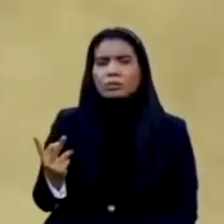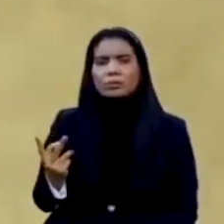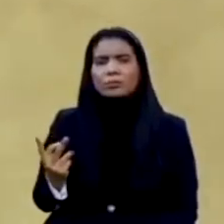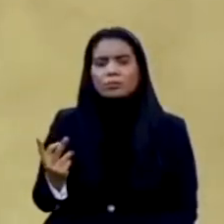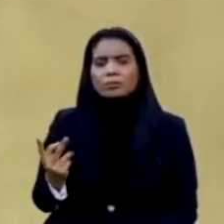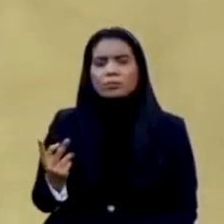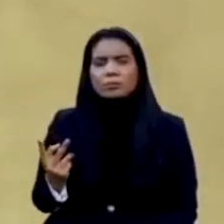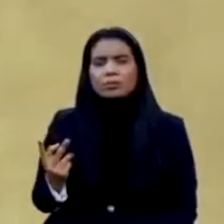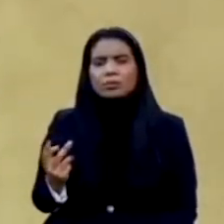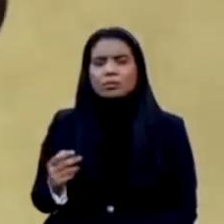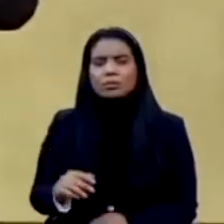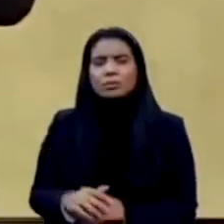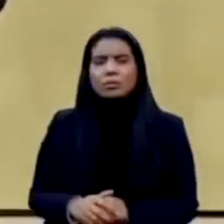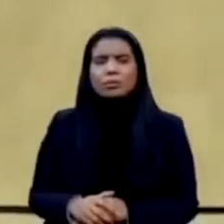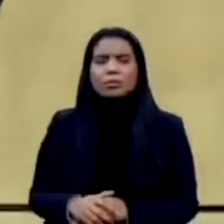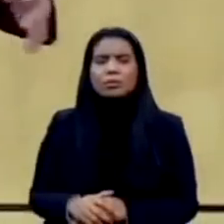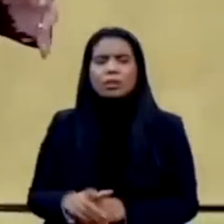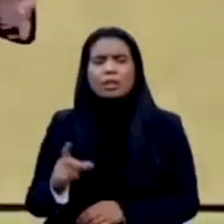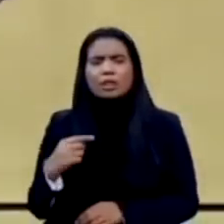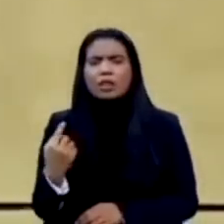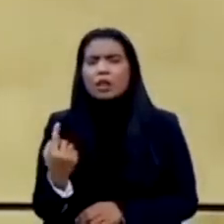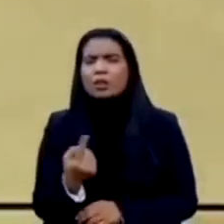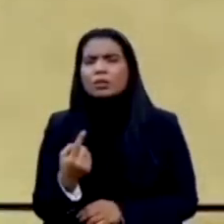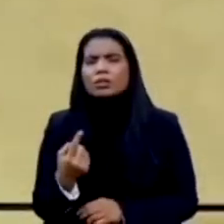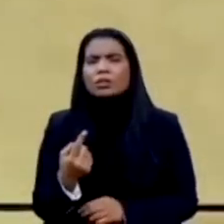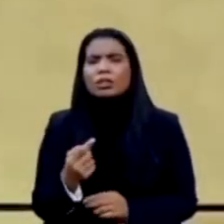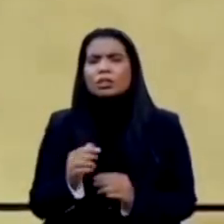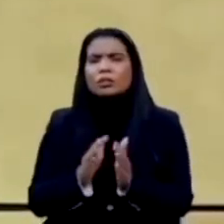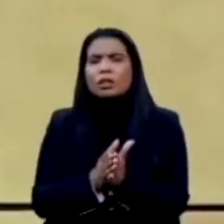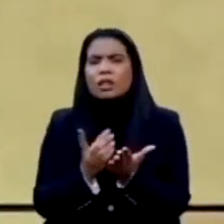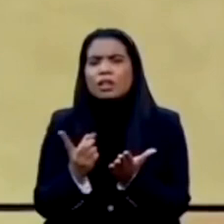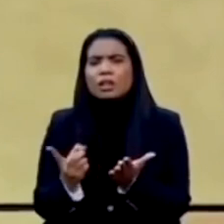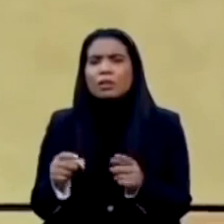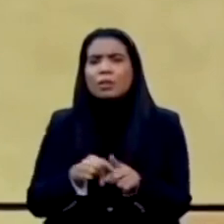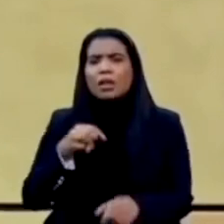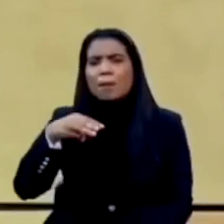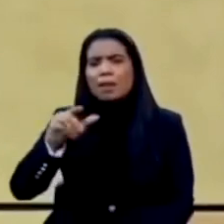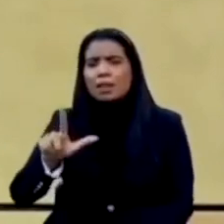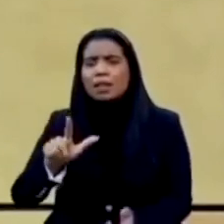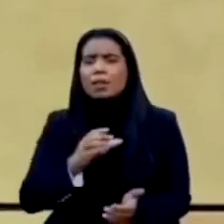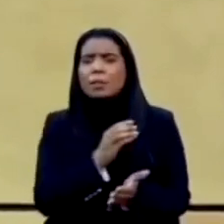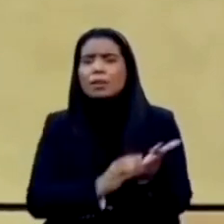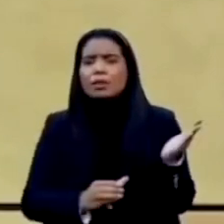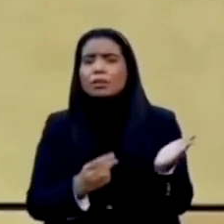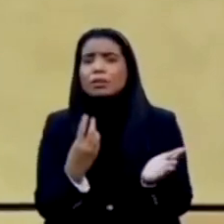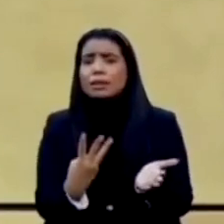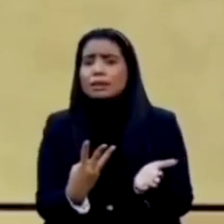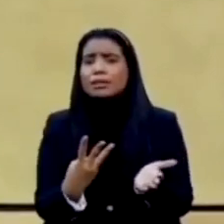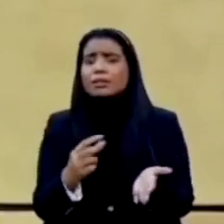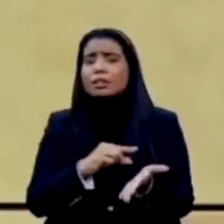lo que nosotros encontramos en el libro de malaquías en el capítulo 3 en el versículo